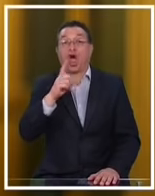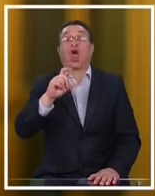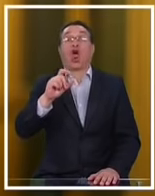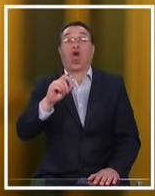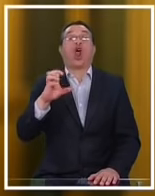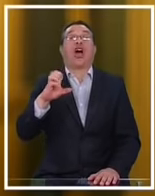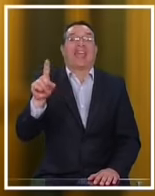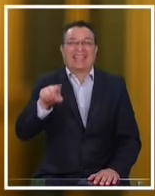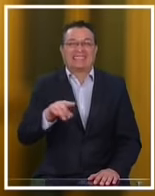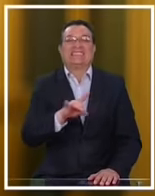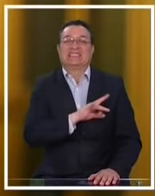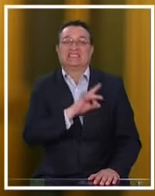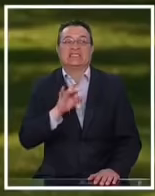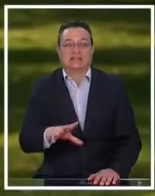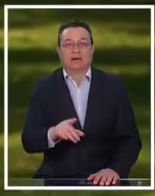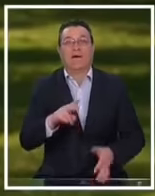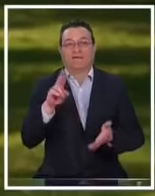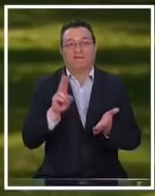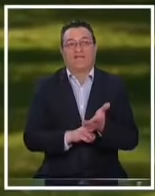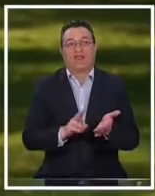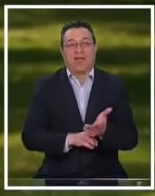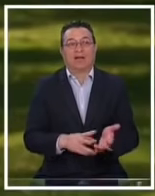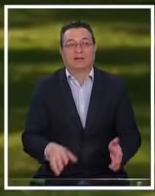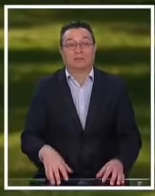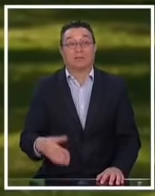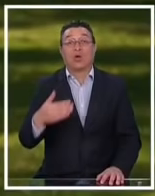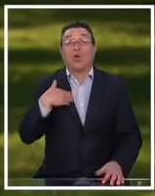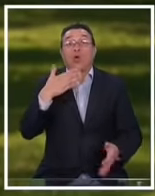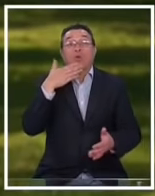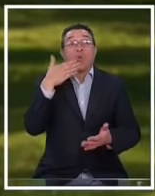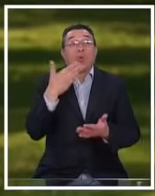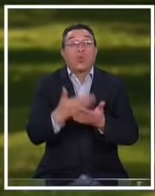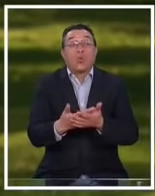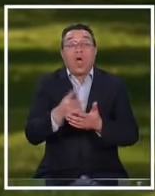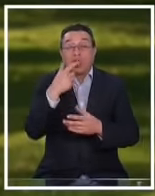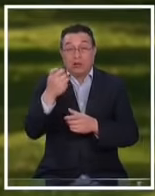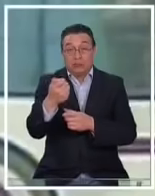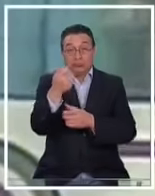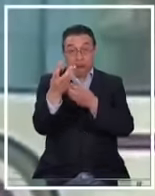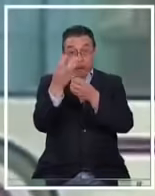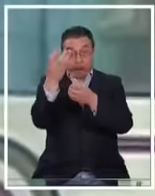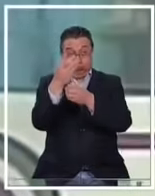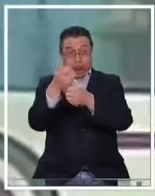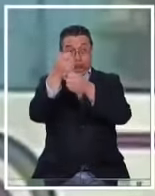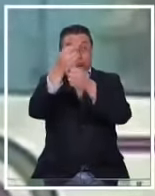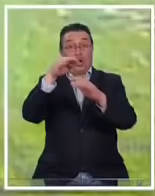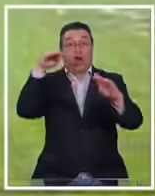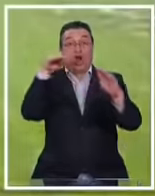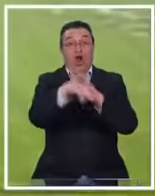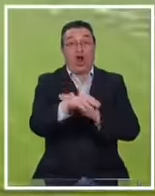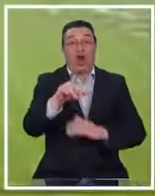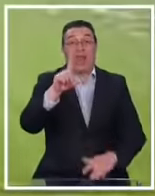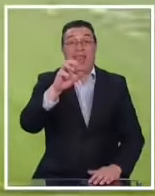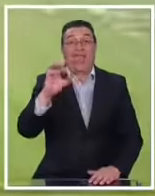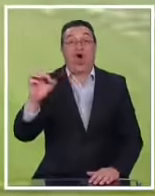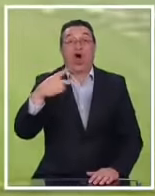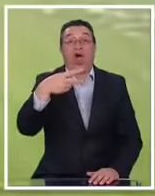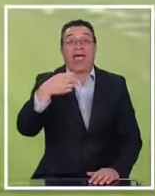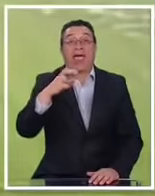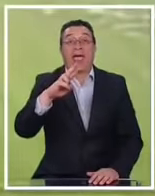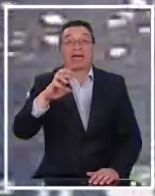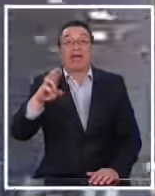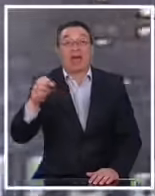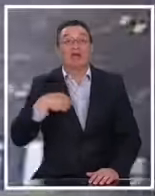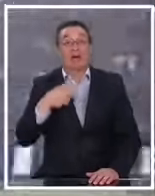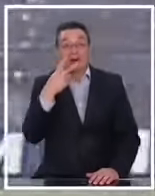esa oportunidad, es una afirmación real. Cuando se empiezan a encender las antorchas después del gol del Leo Herrera, eso es lo que primero